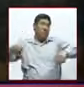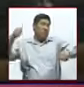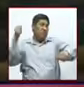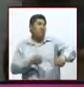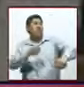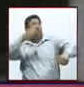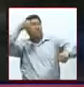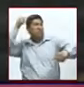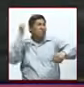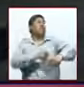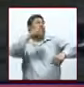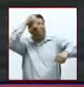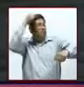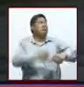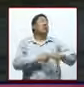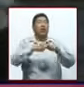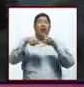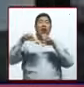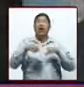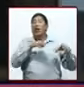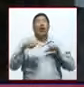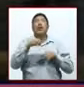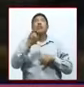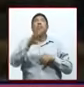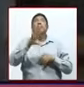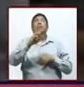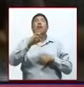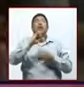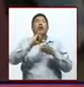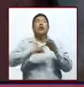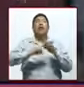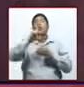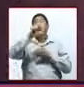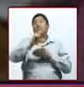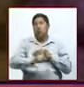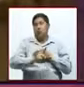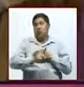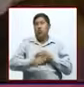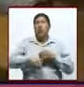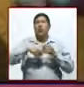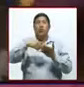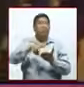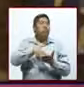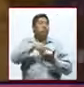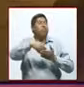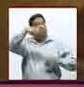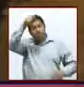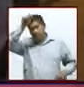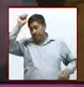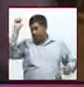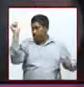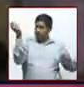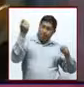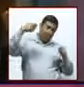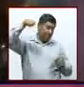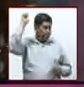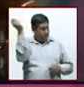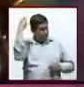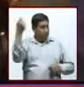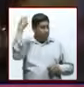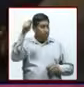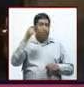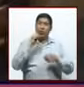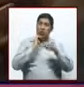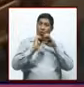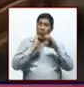estar, ¿ves?, predominando este 16 de julio. Los pasos, la coreografía ya se va sintiendo. Por ahí me voy